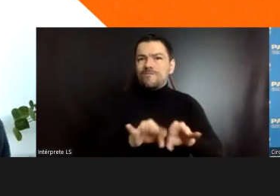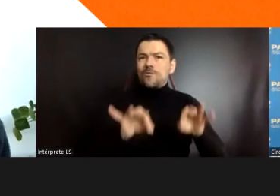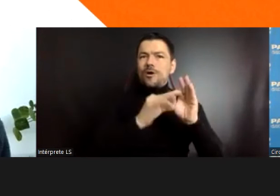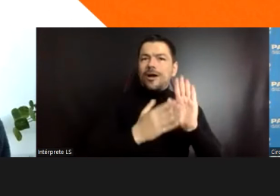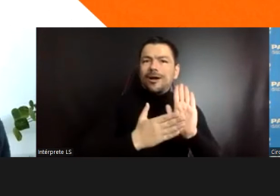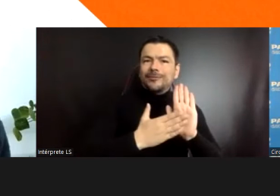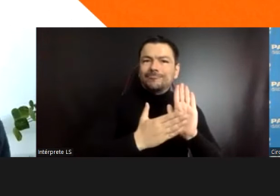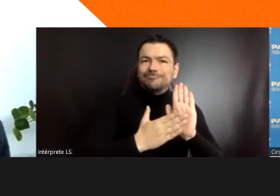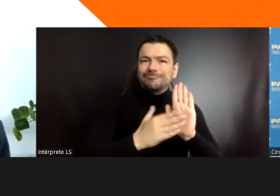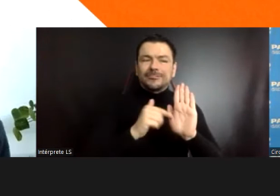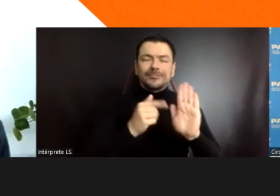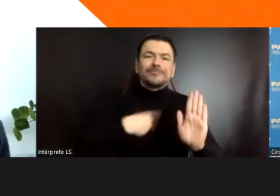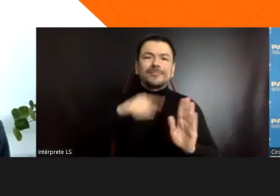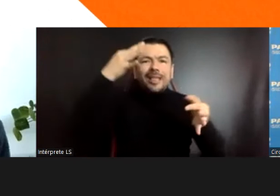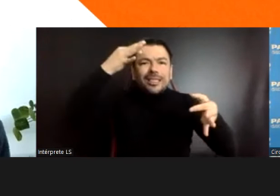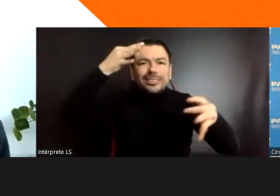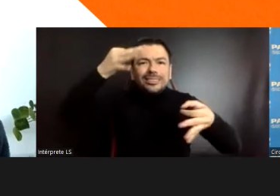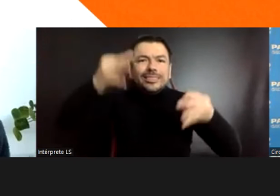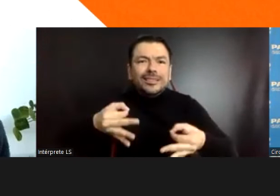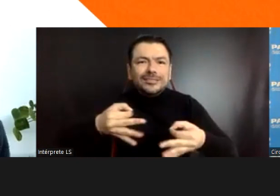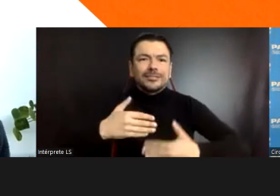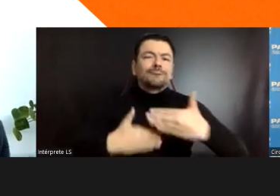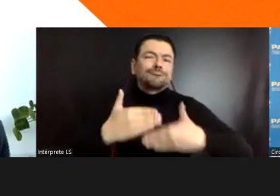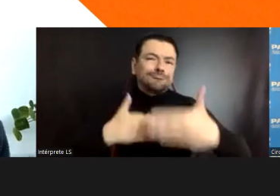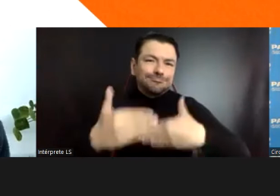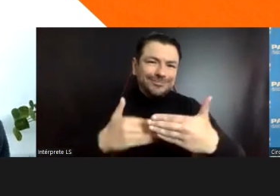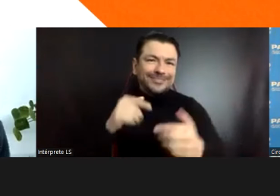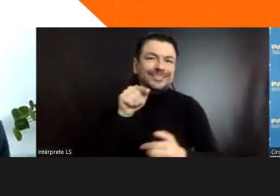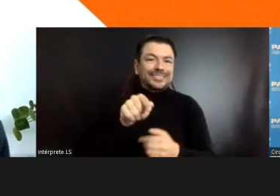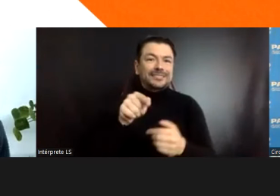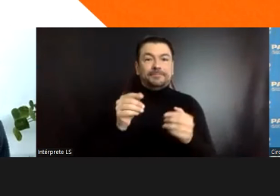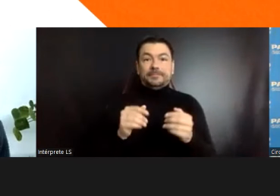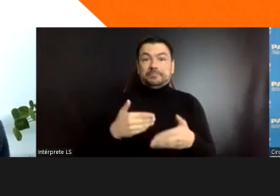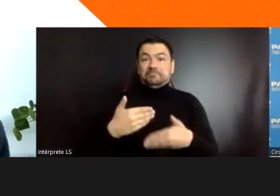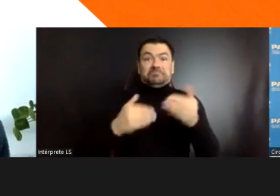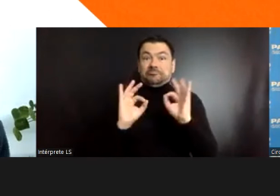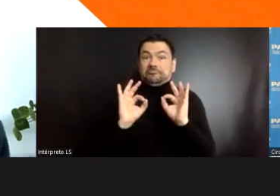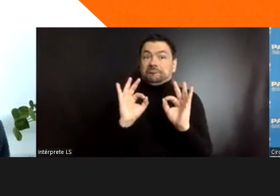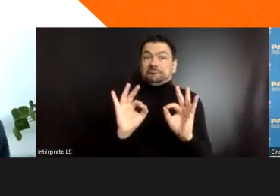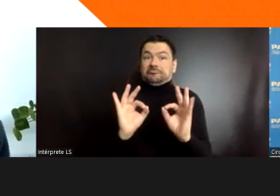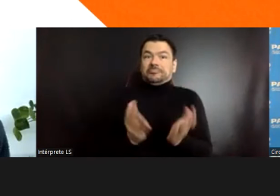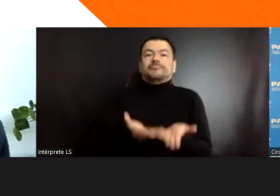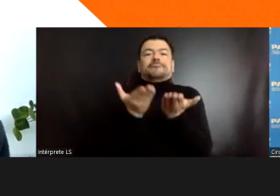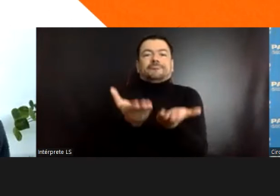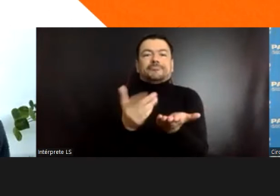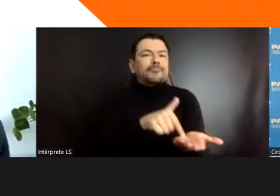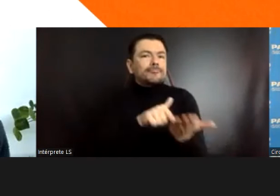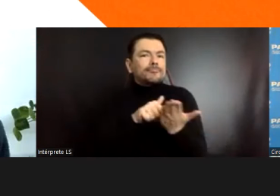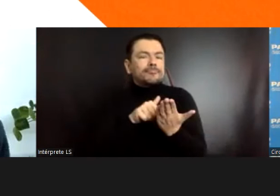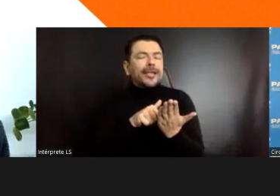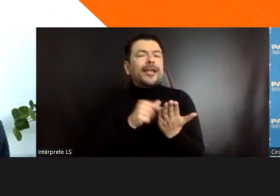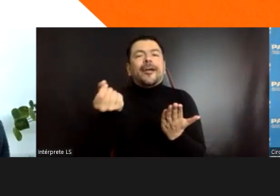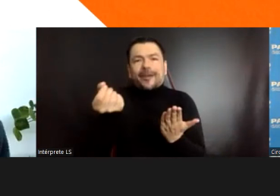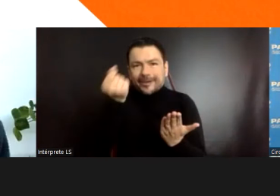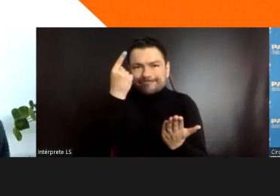decisiones. Los resultados de este webinario pretenden poder mejorar la concientización sobre los recursos